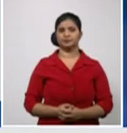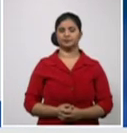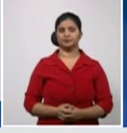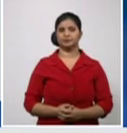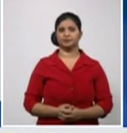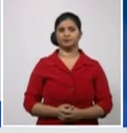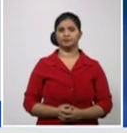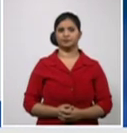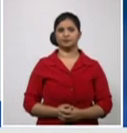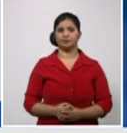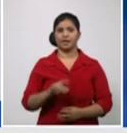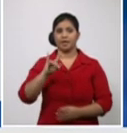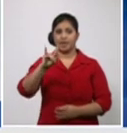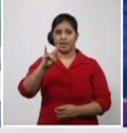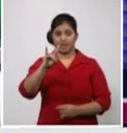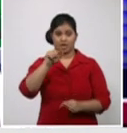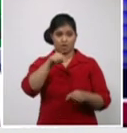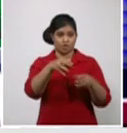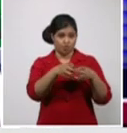extranjeros se diagnosticaron ayer.